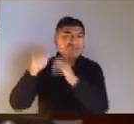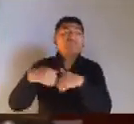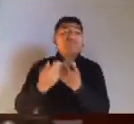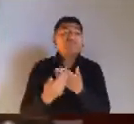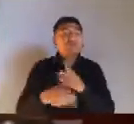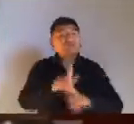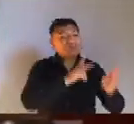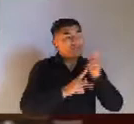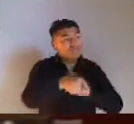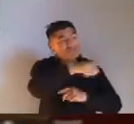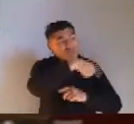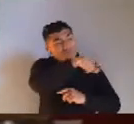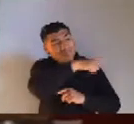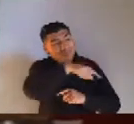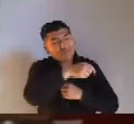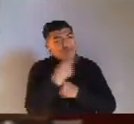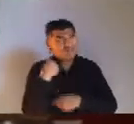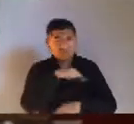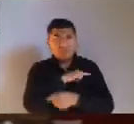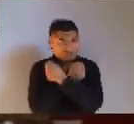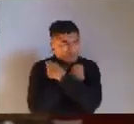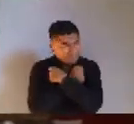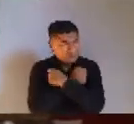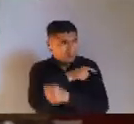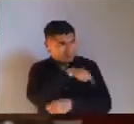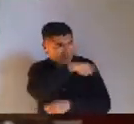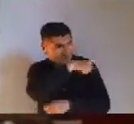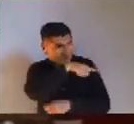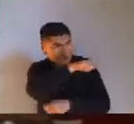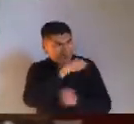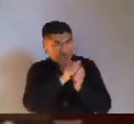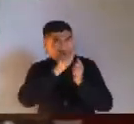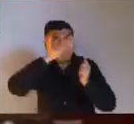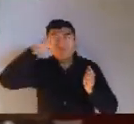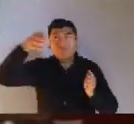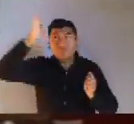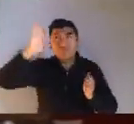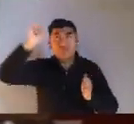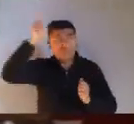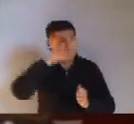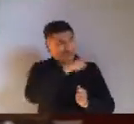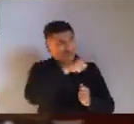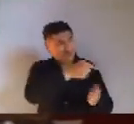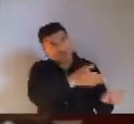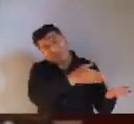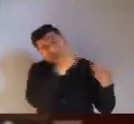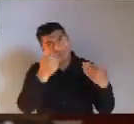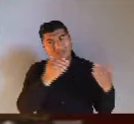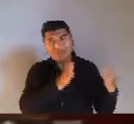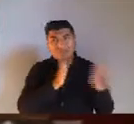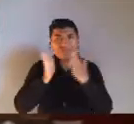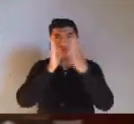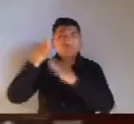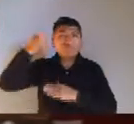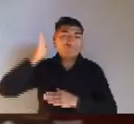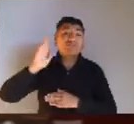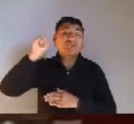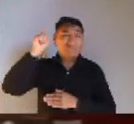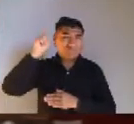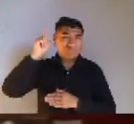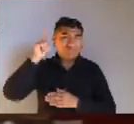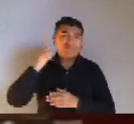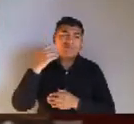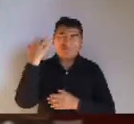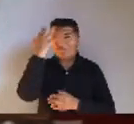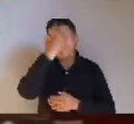las personas que tanto queremos y que han tomado distancia de Dios vuelvan a Dios? Qué